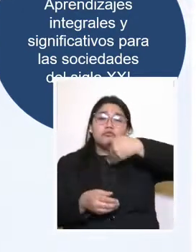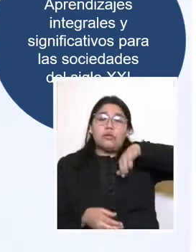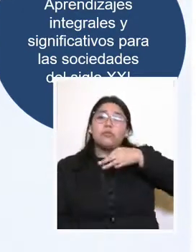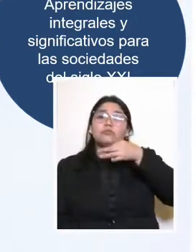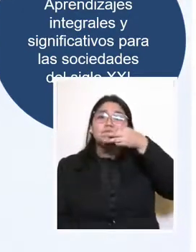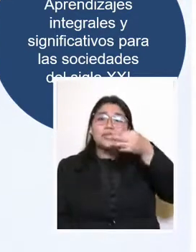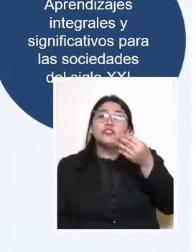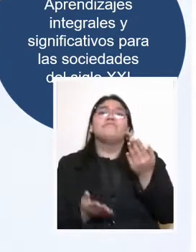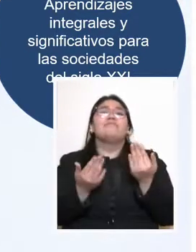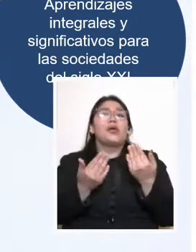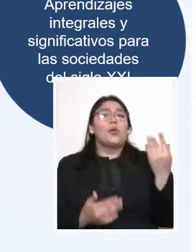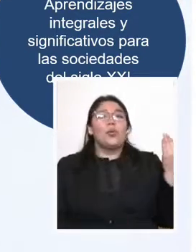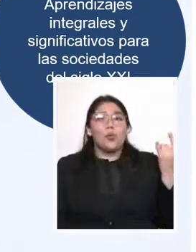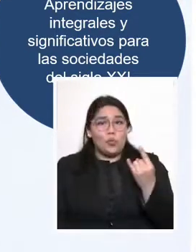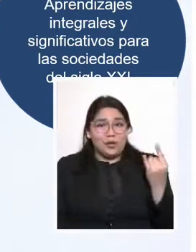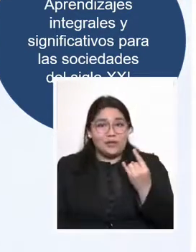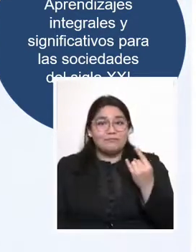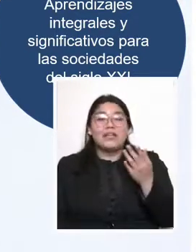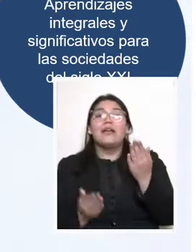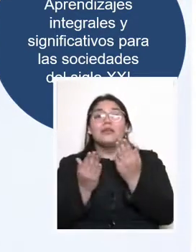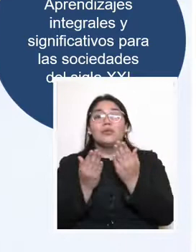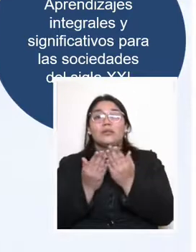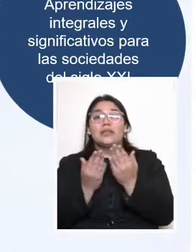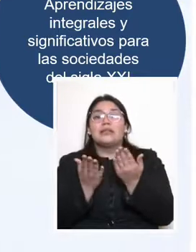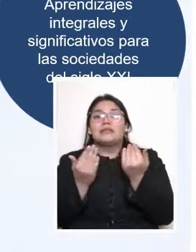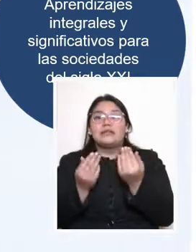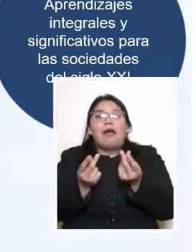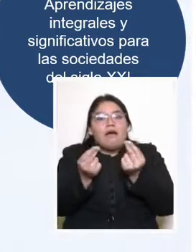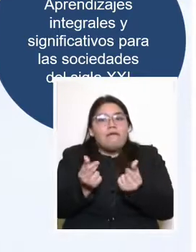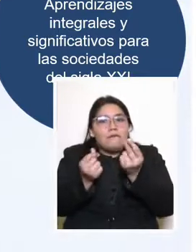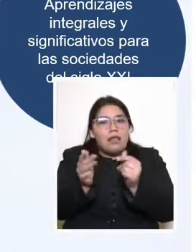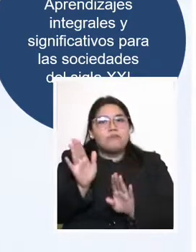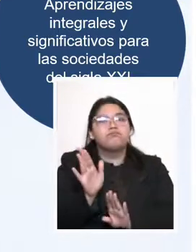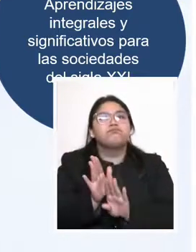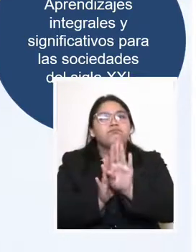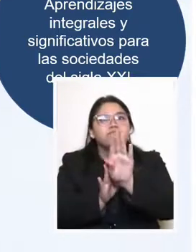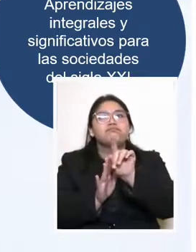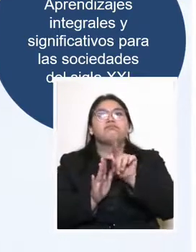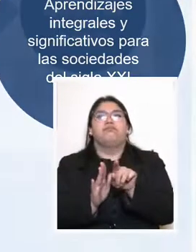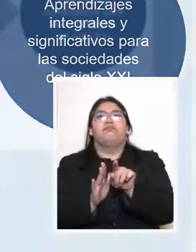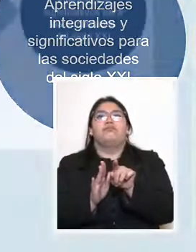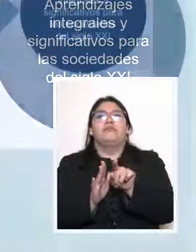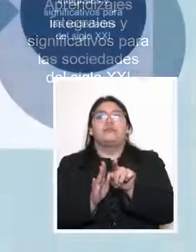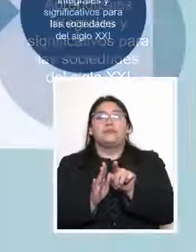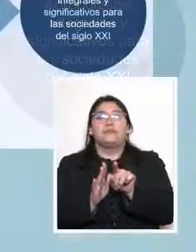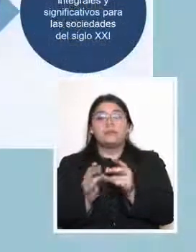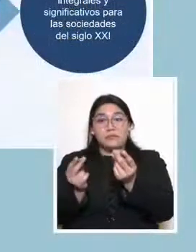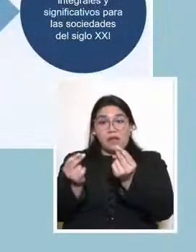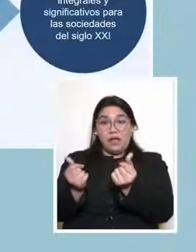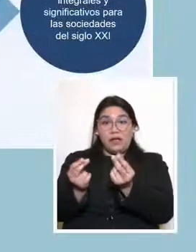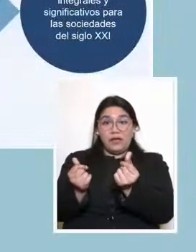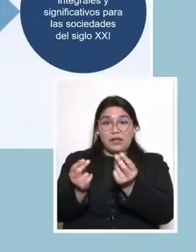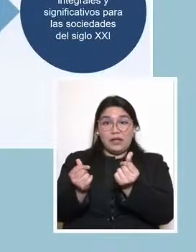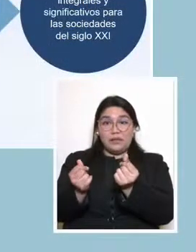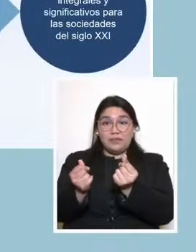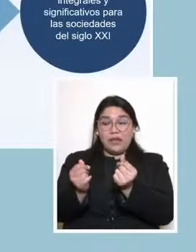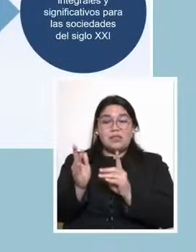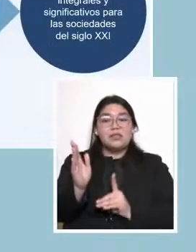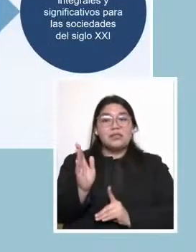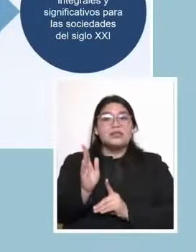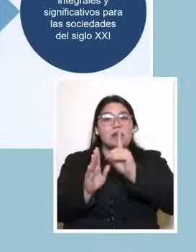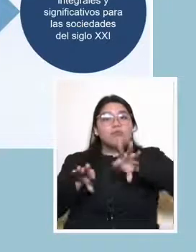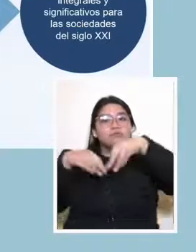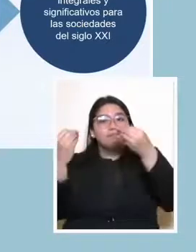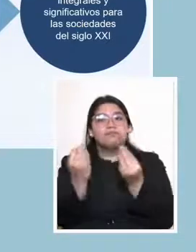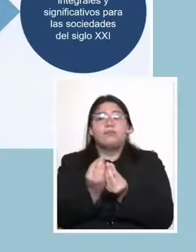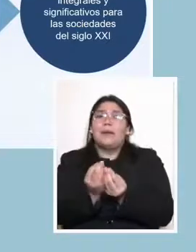nuestros estudiantes logren desarrollar habilidades, que esas habilidades les permitan este desarrollo integral. Sin